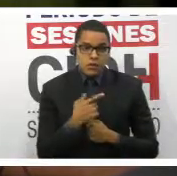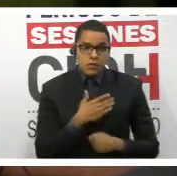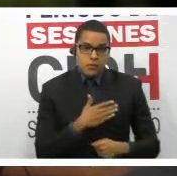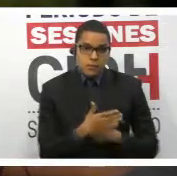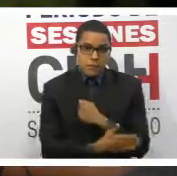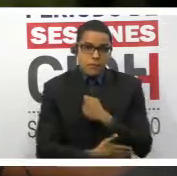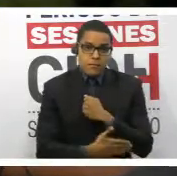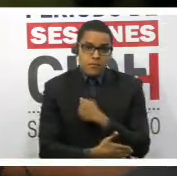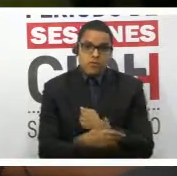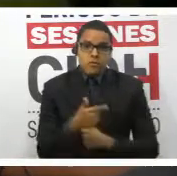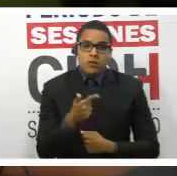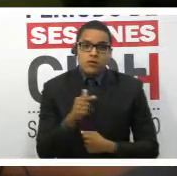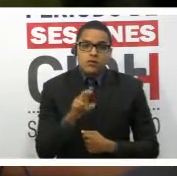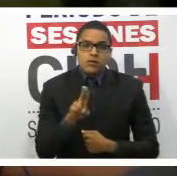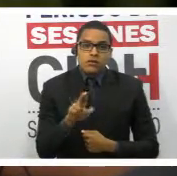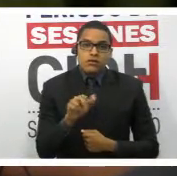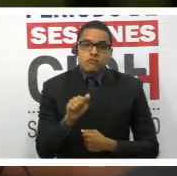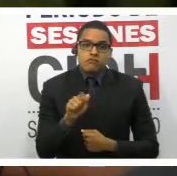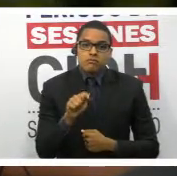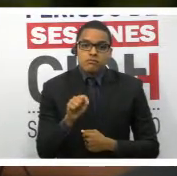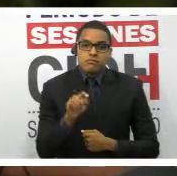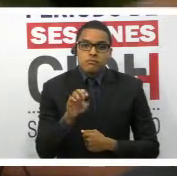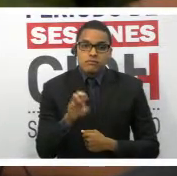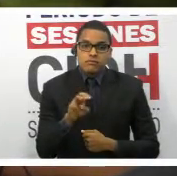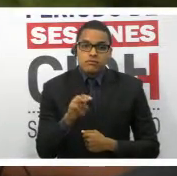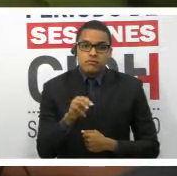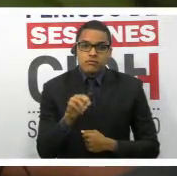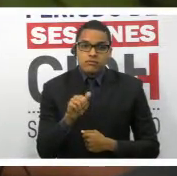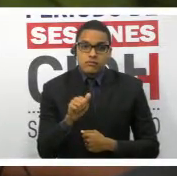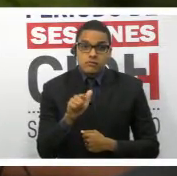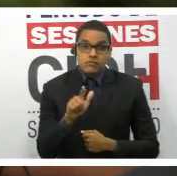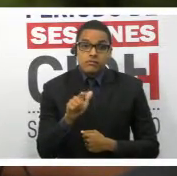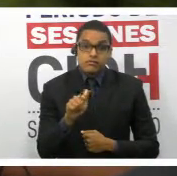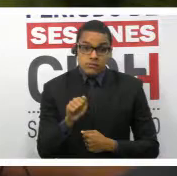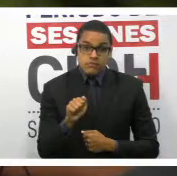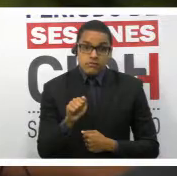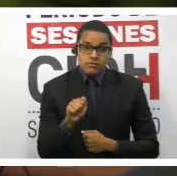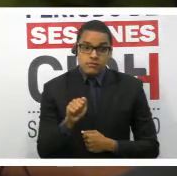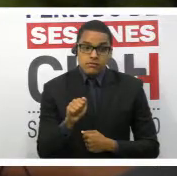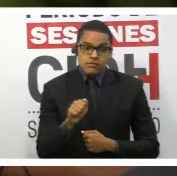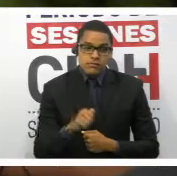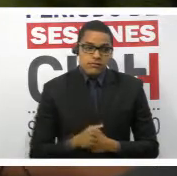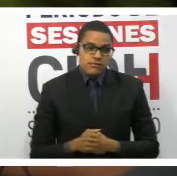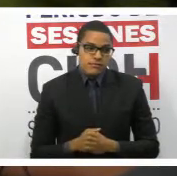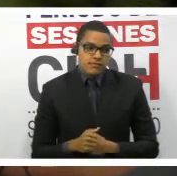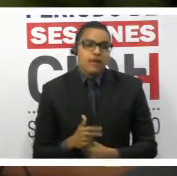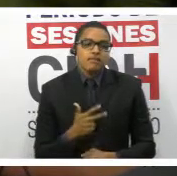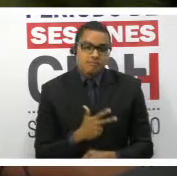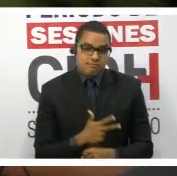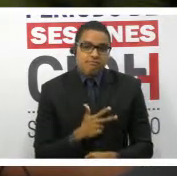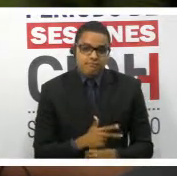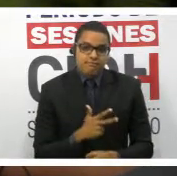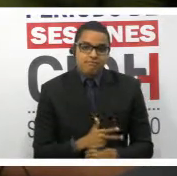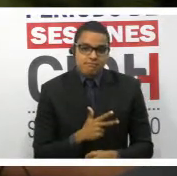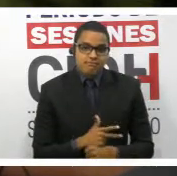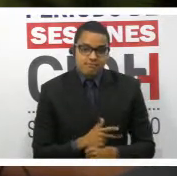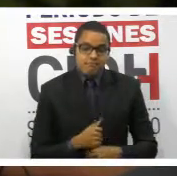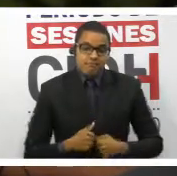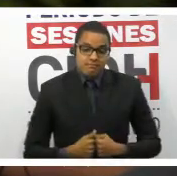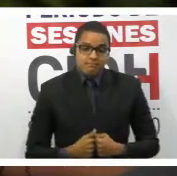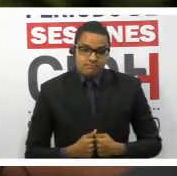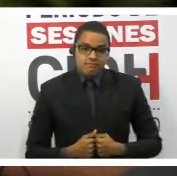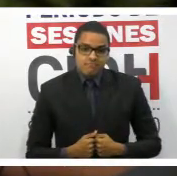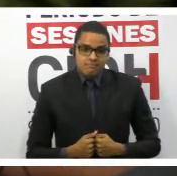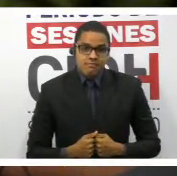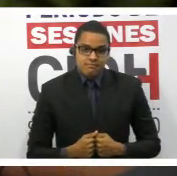un poco para referirme a y cuáles son esas medidas o visiones acerca de